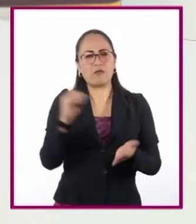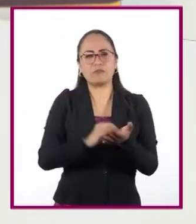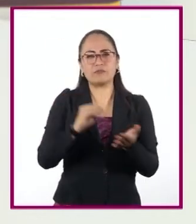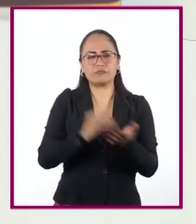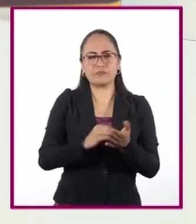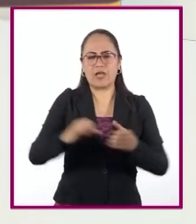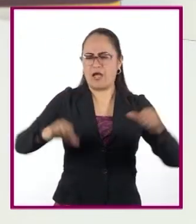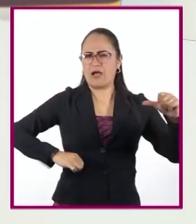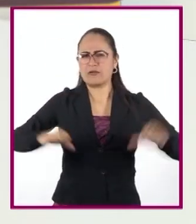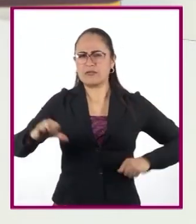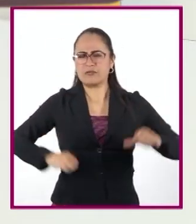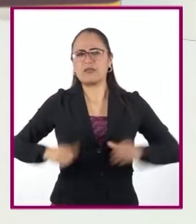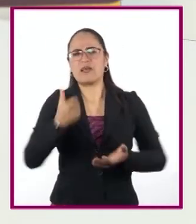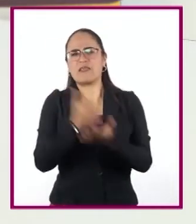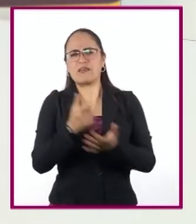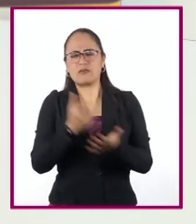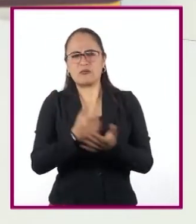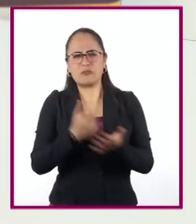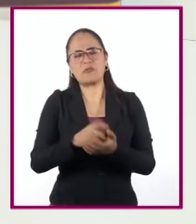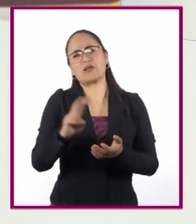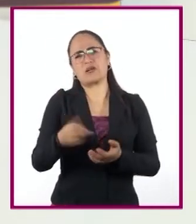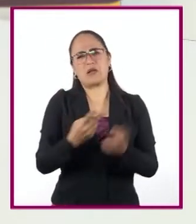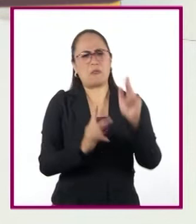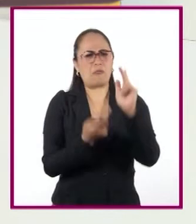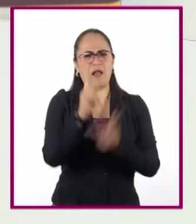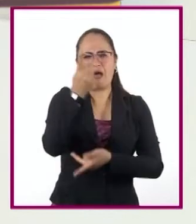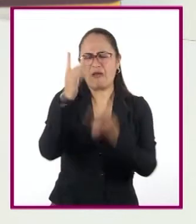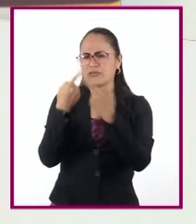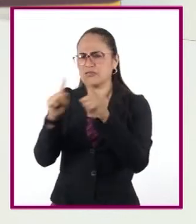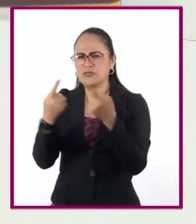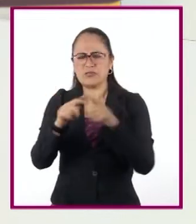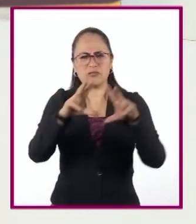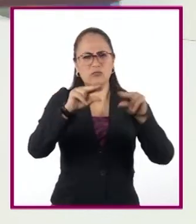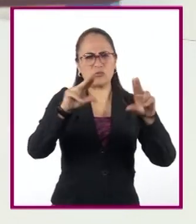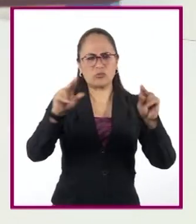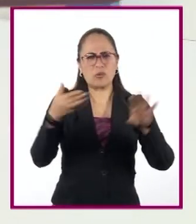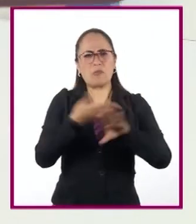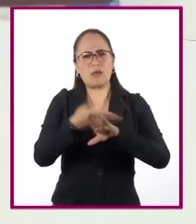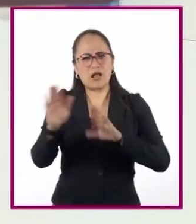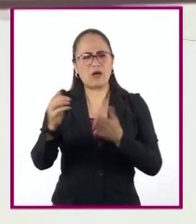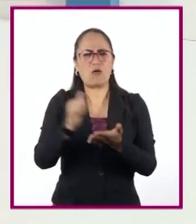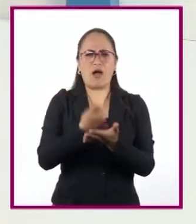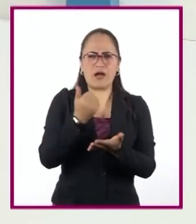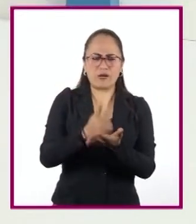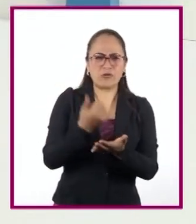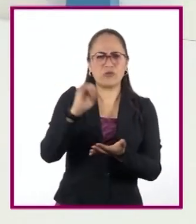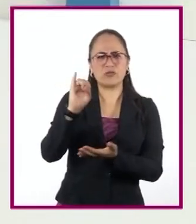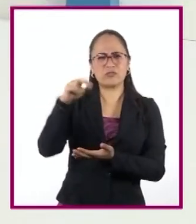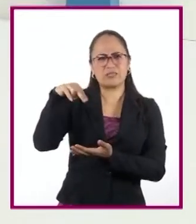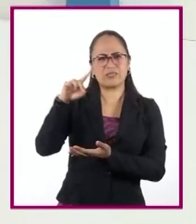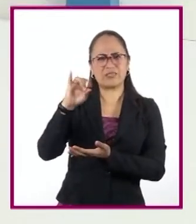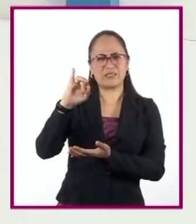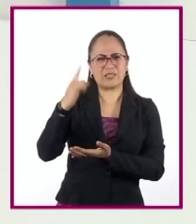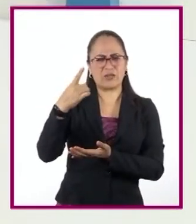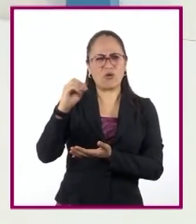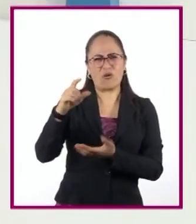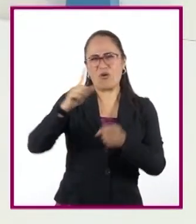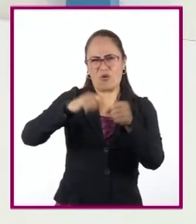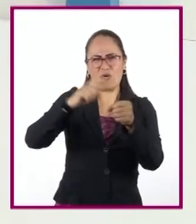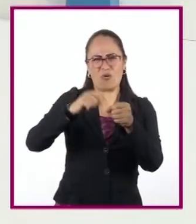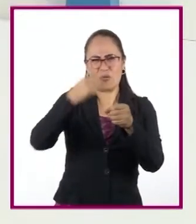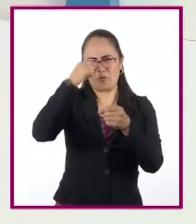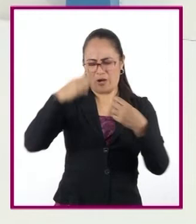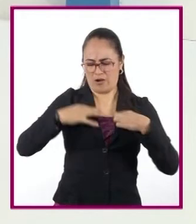estaba enfocada en las plantaciones de tabaco, algodón, arroz e índigo, un colorante textil. El trabajo